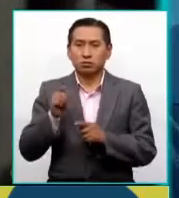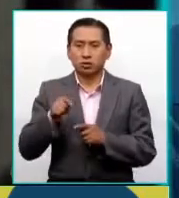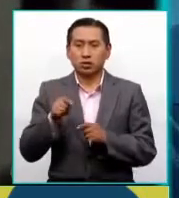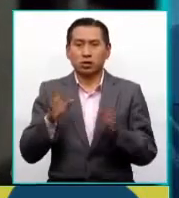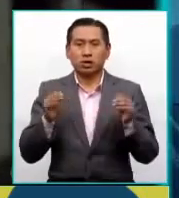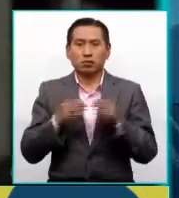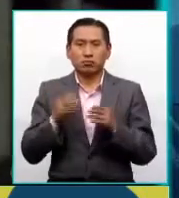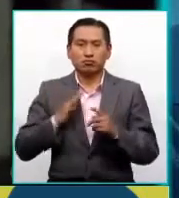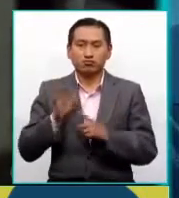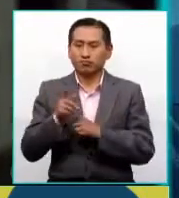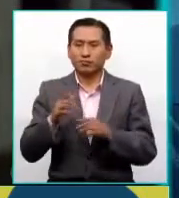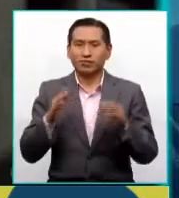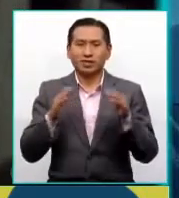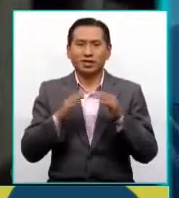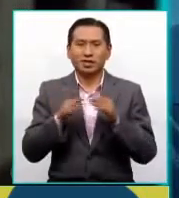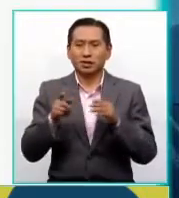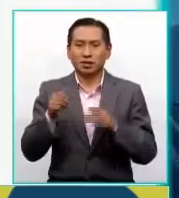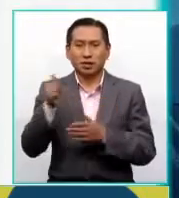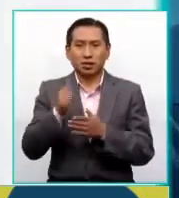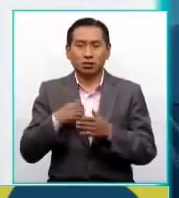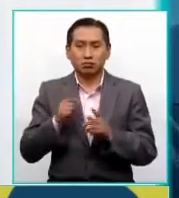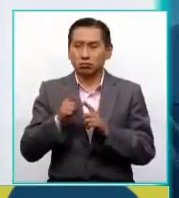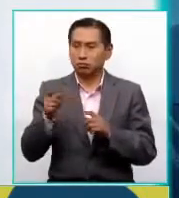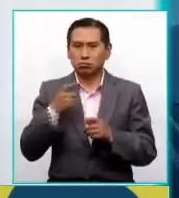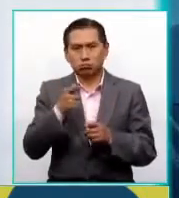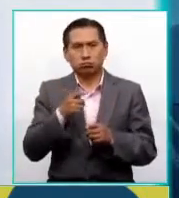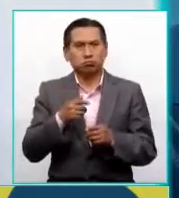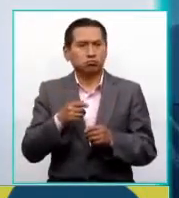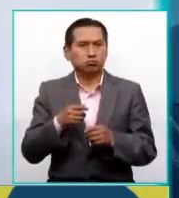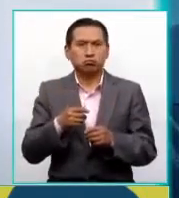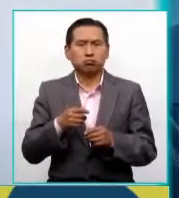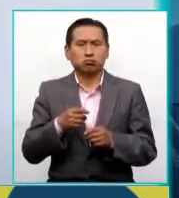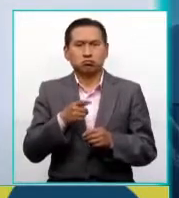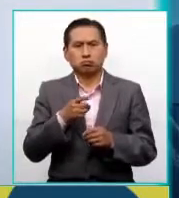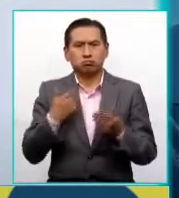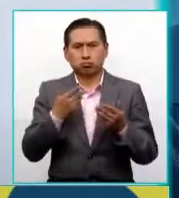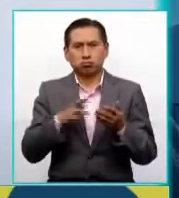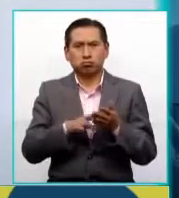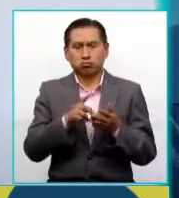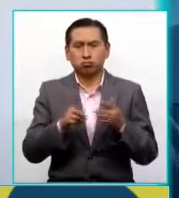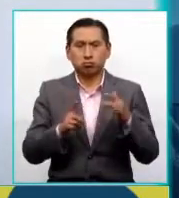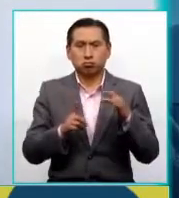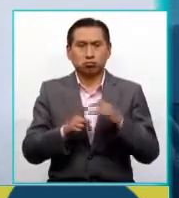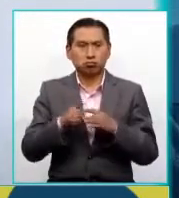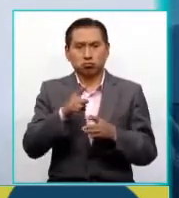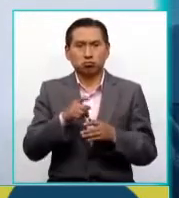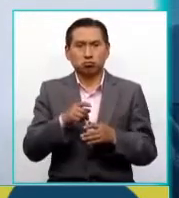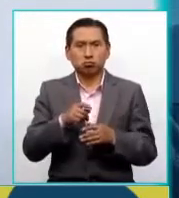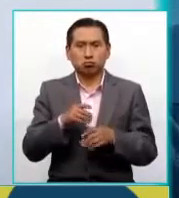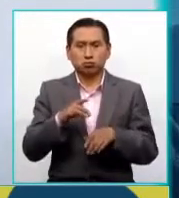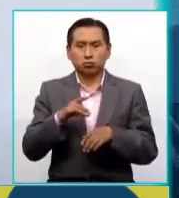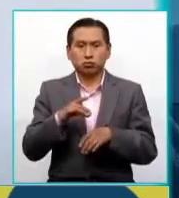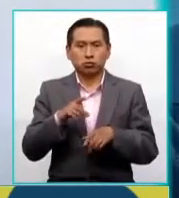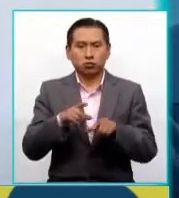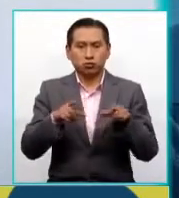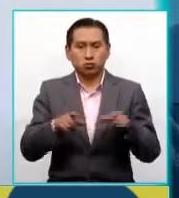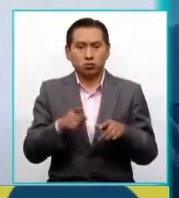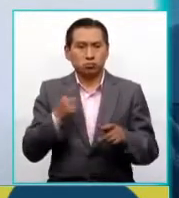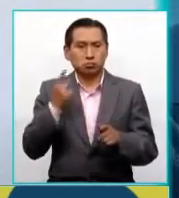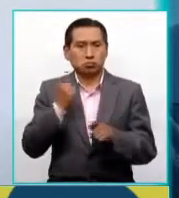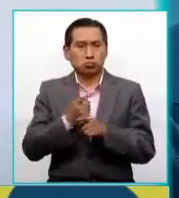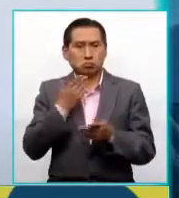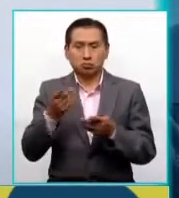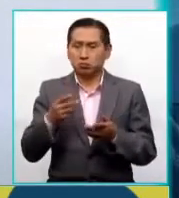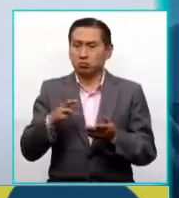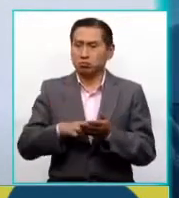Museo Nacional de Arte, me dijo: Ale Lanza, creo que encontraste tu tierra fértil, ¿no? Y es exactamente eso,